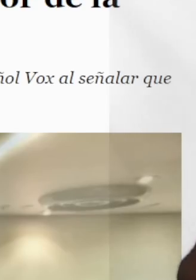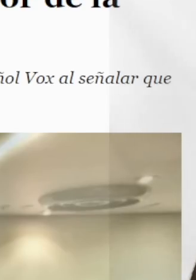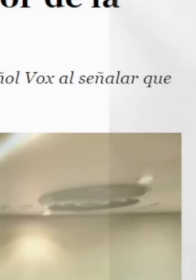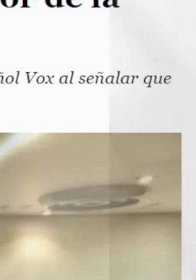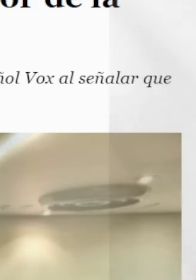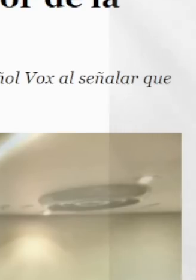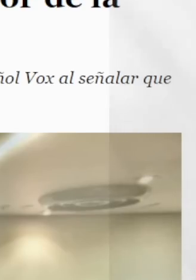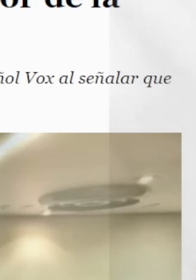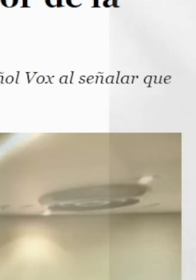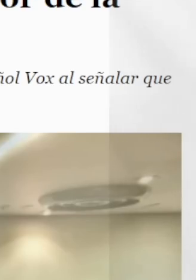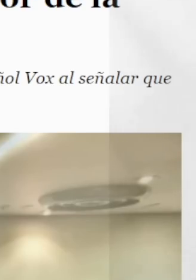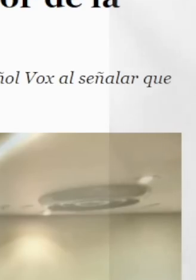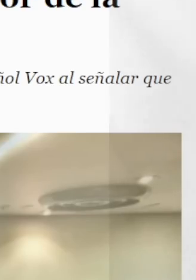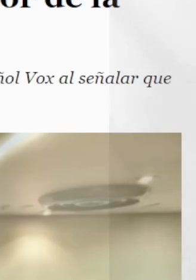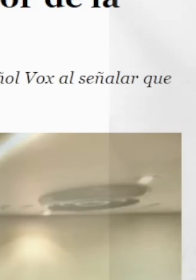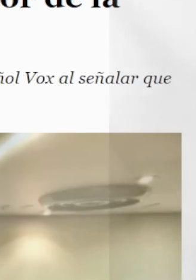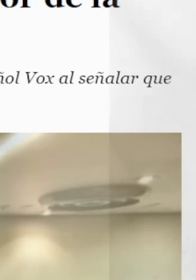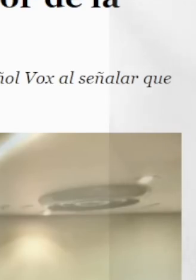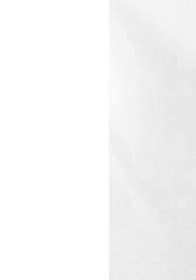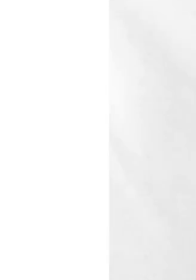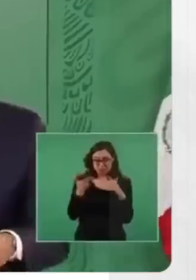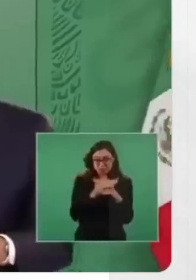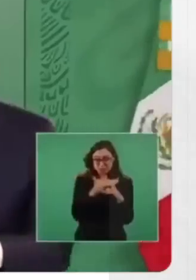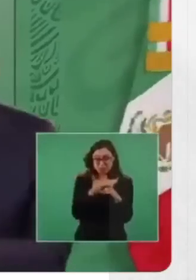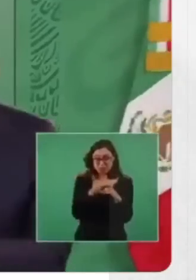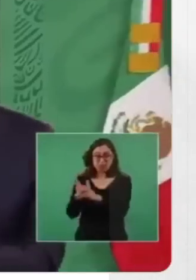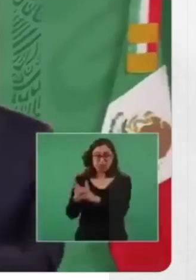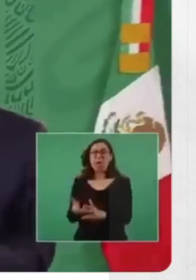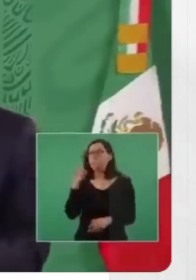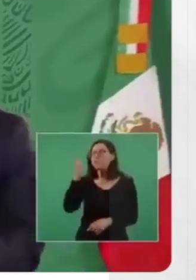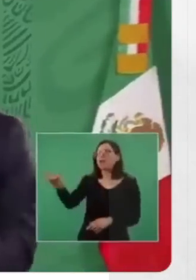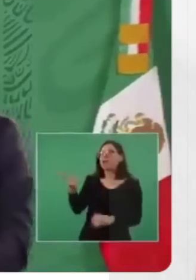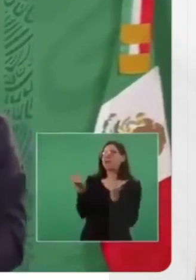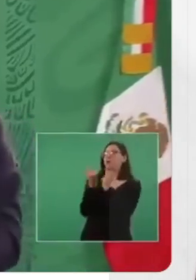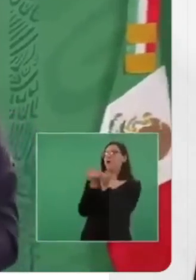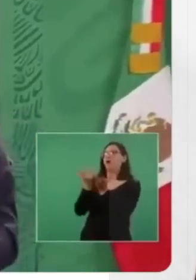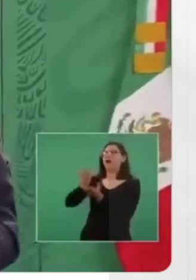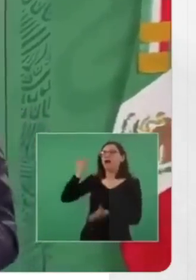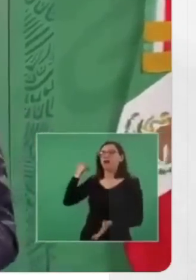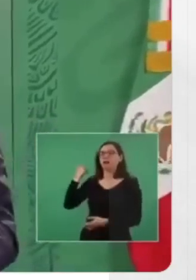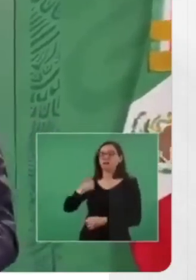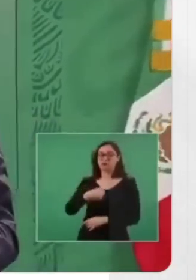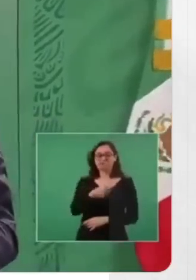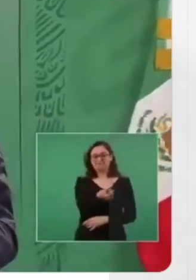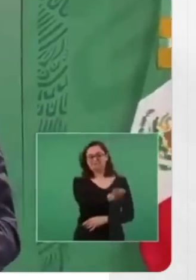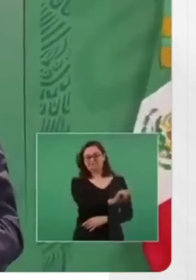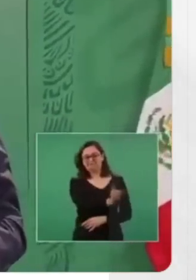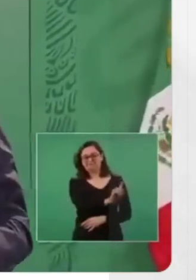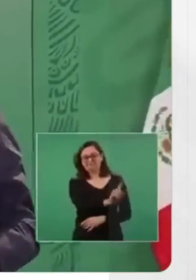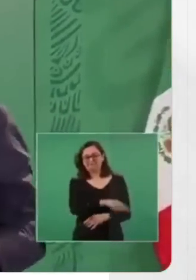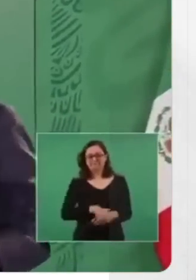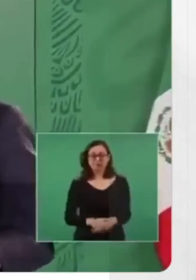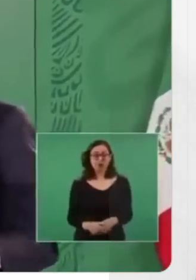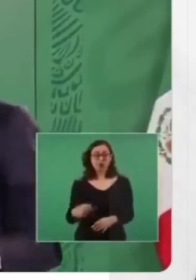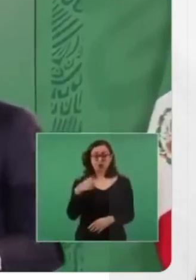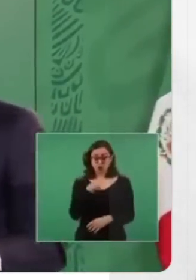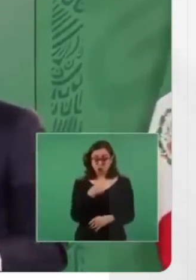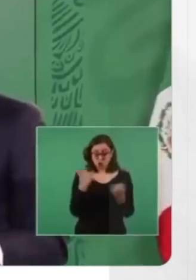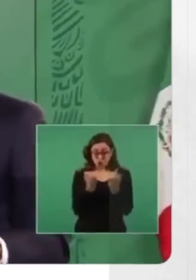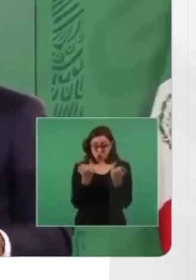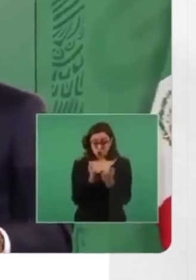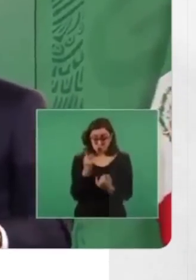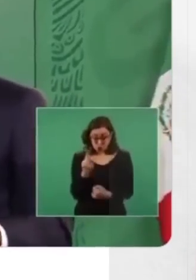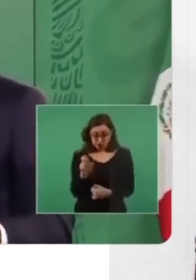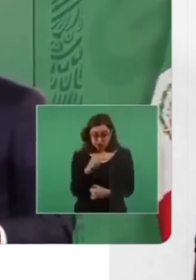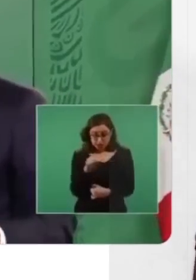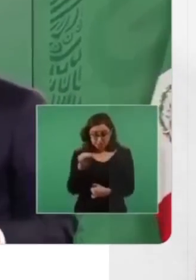en claro que es el Partido Acción Nacional y la Iglesia Católica. Esto es para provocar al presidente Andrés Manuel López